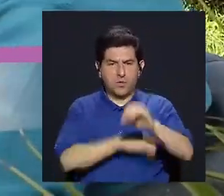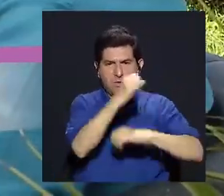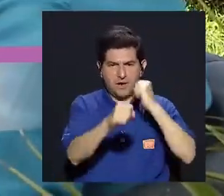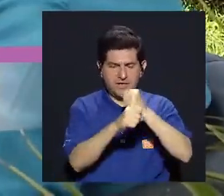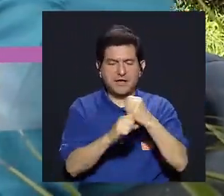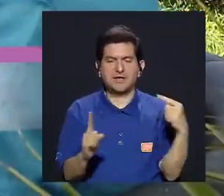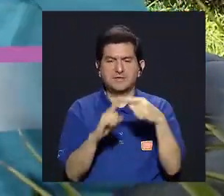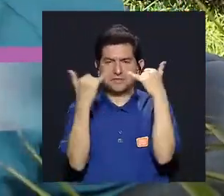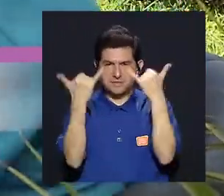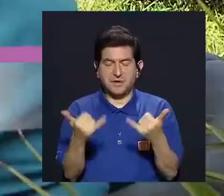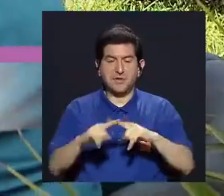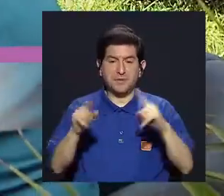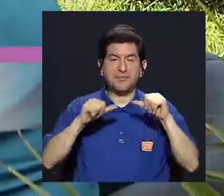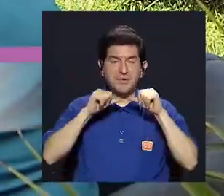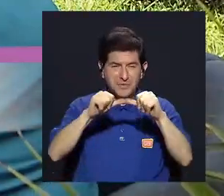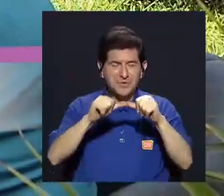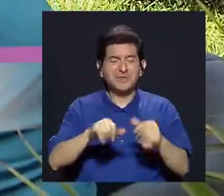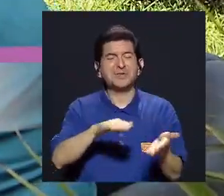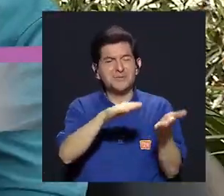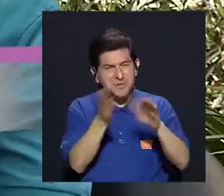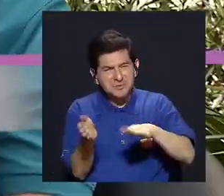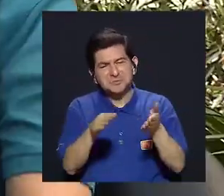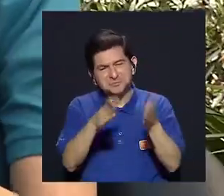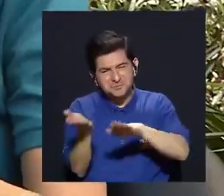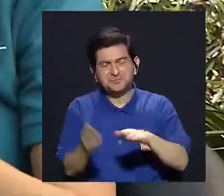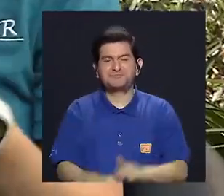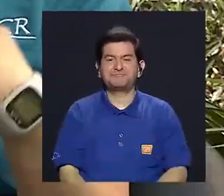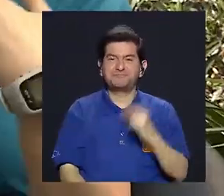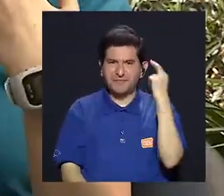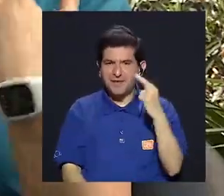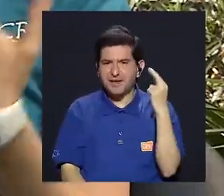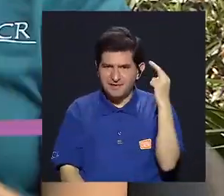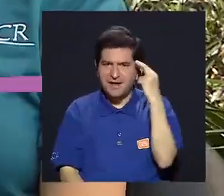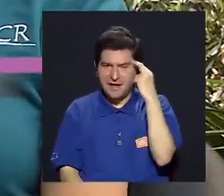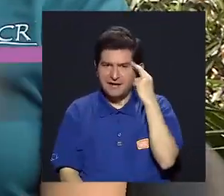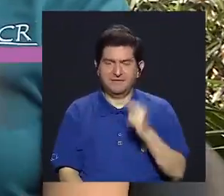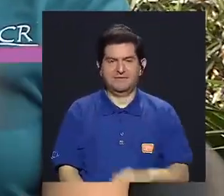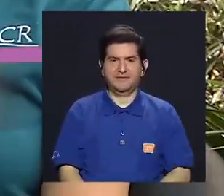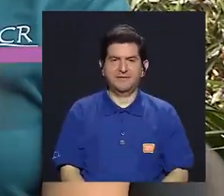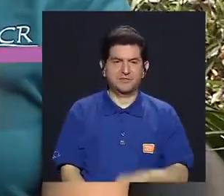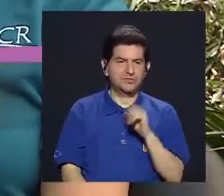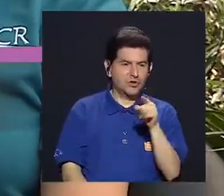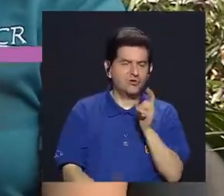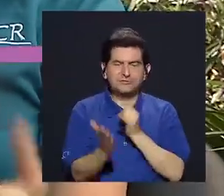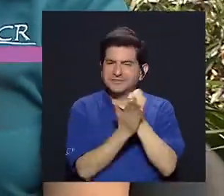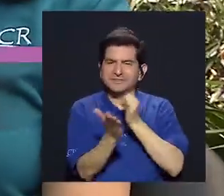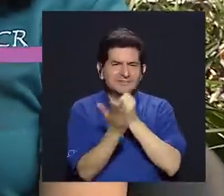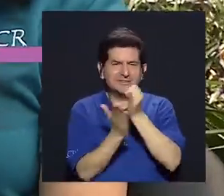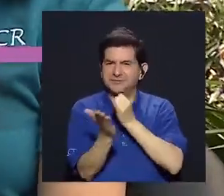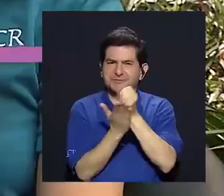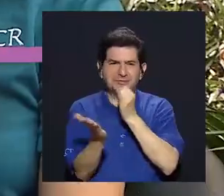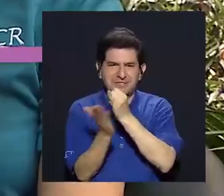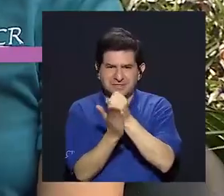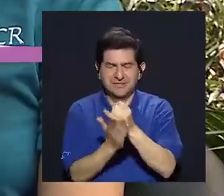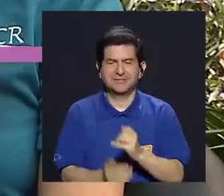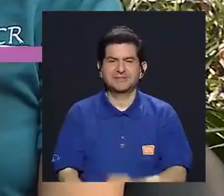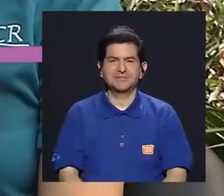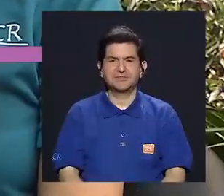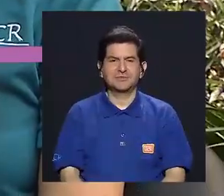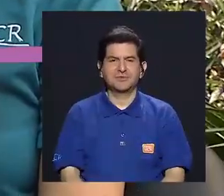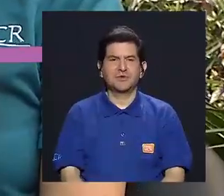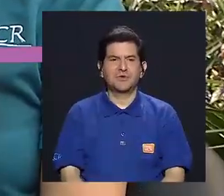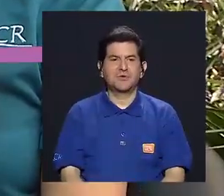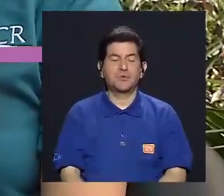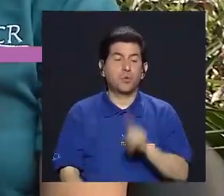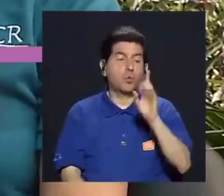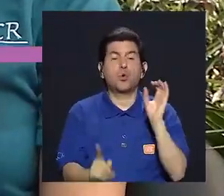a la fecha sin embargo seguimos con una mortalidad muy amplia entonces la razón precisamente de esas investigaciones verdad eso es